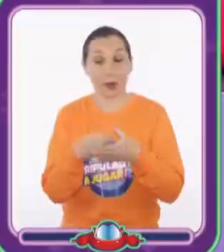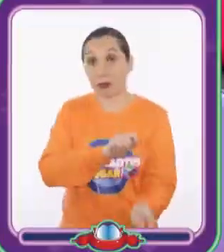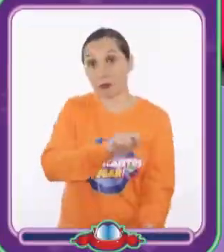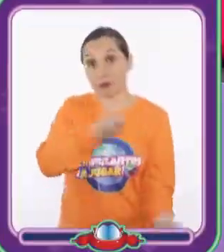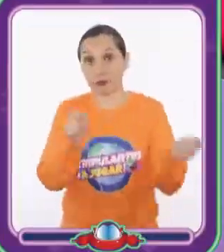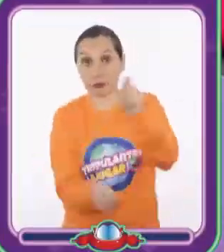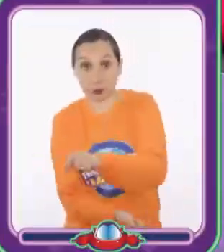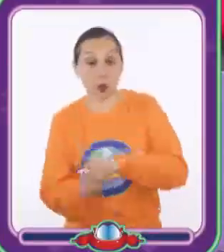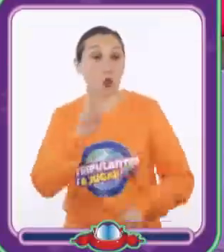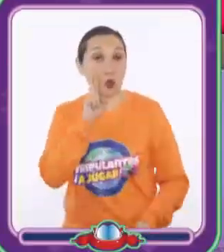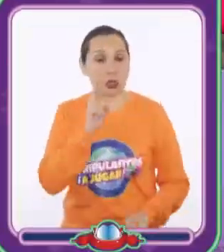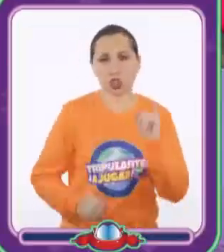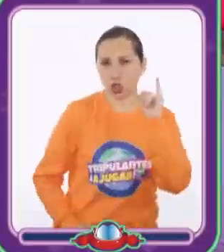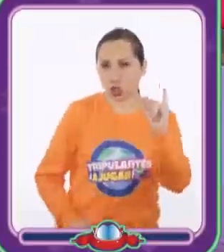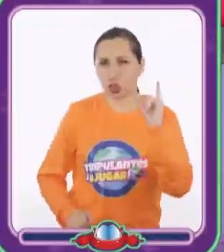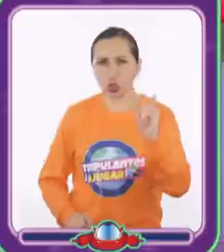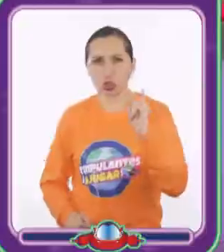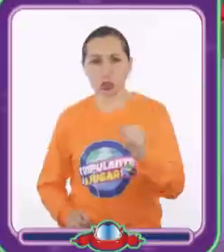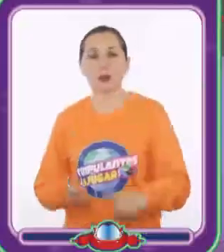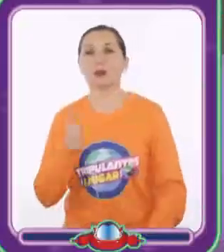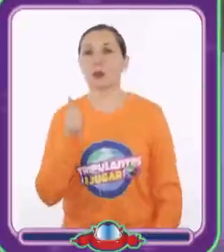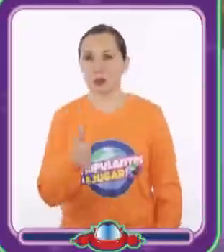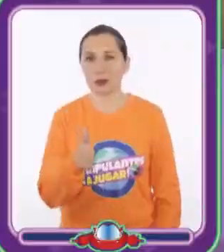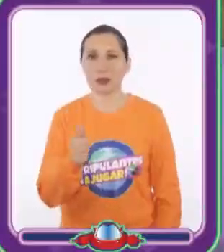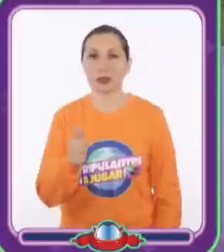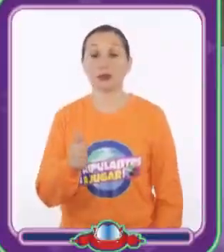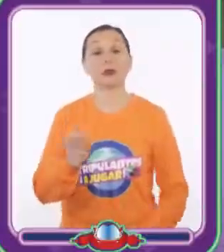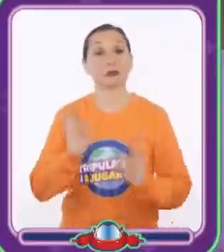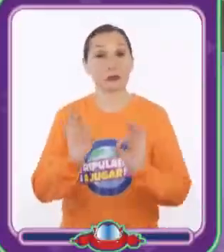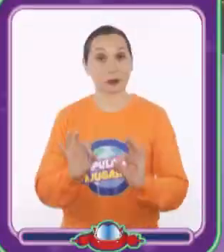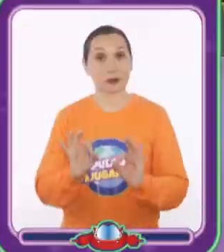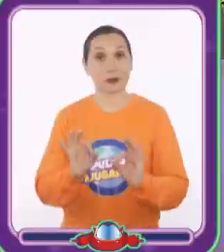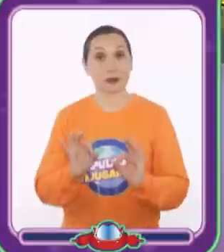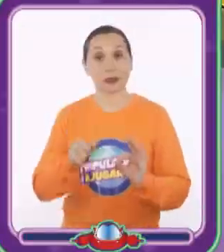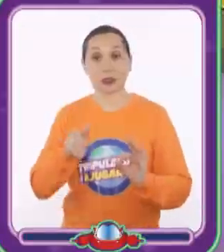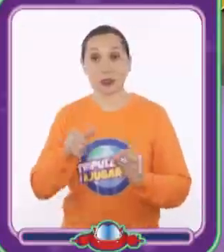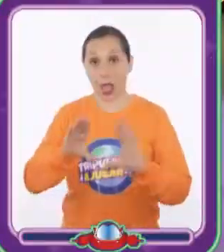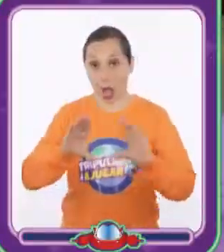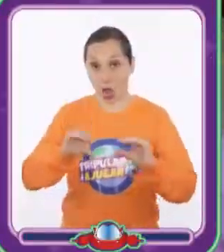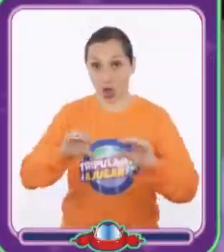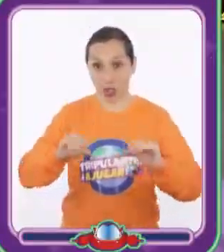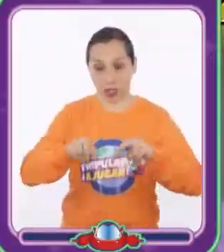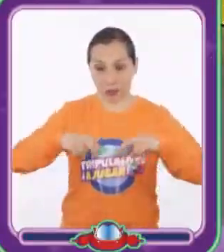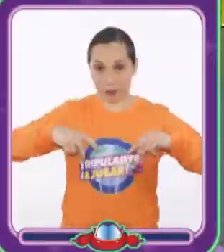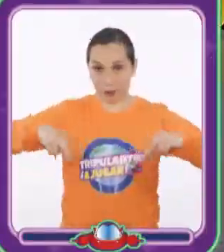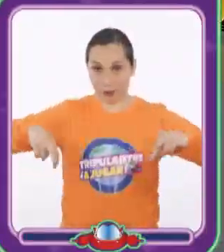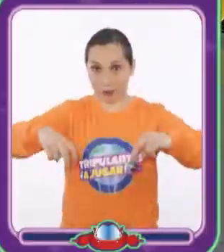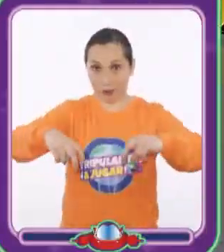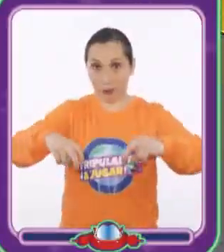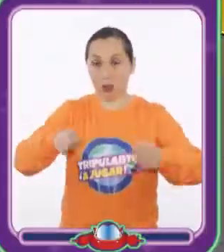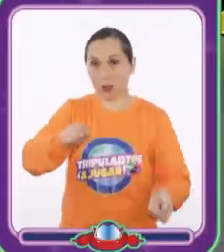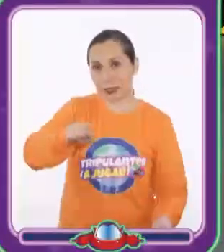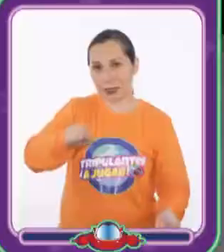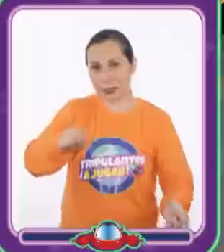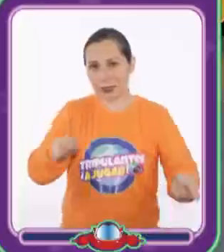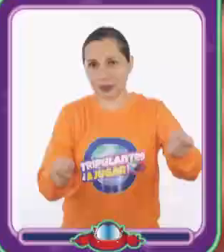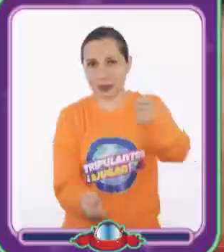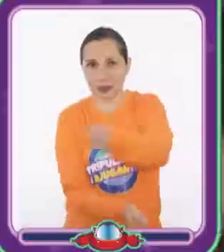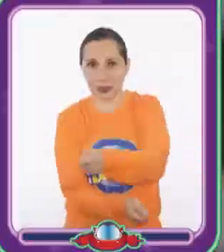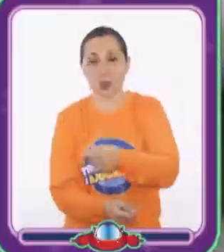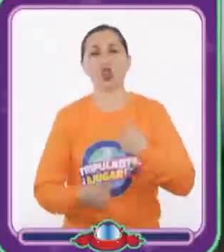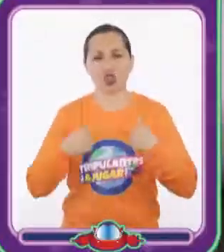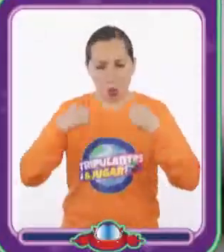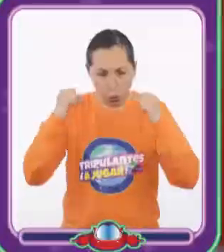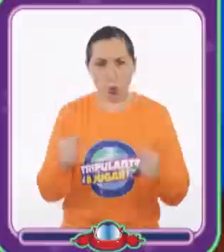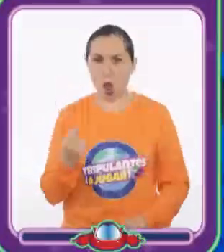entonces, ¿les parece que demos vuelta ahora el rosa? Sí. Sí, muy bien. Vamos, nos ponemos a los lados del cojín. Por favor, Juliana, por acá para que lo podamos dar vuelta.